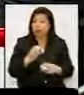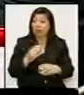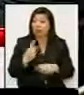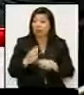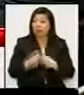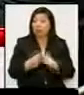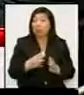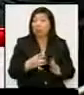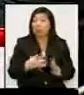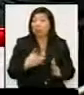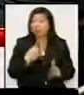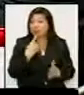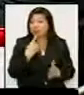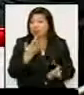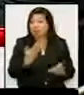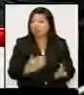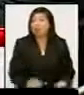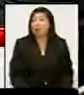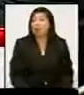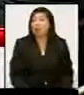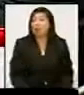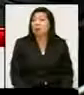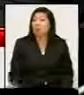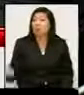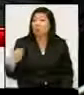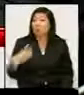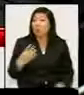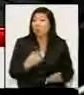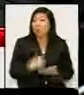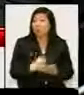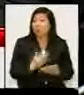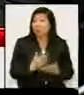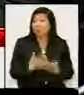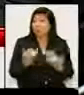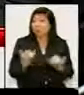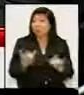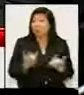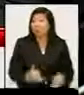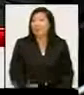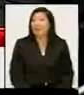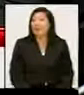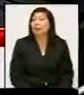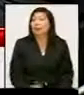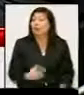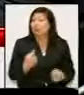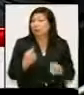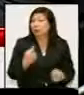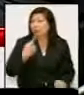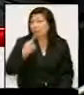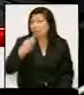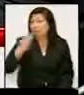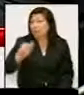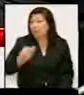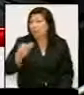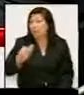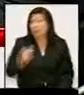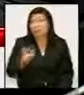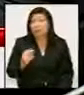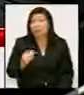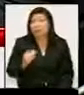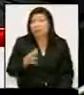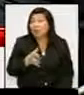diarias, podemos estimar que la cuarta parte de ese servicio es de turistas verdaderos y que no